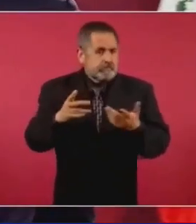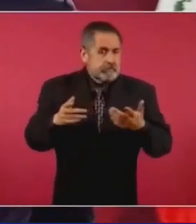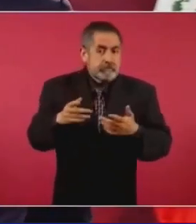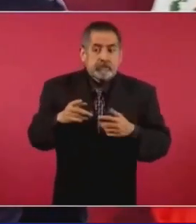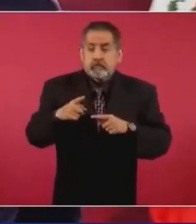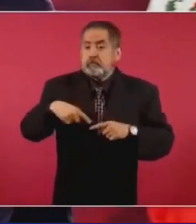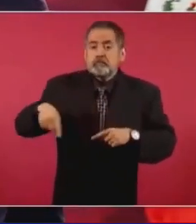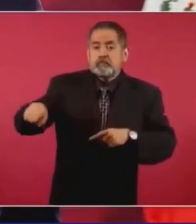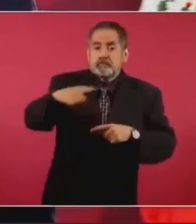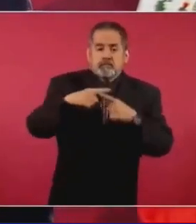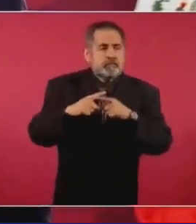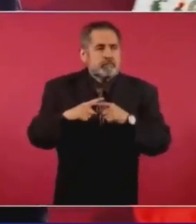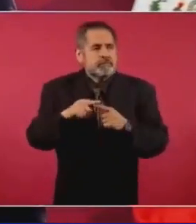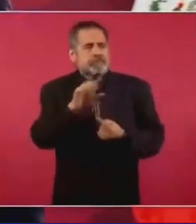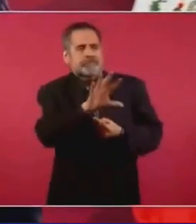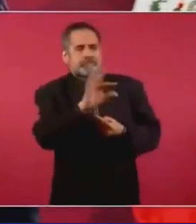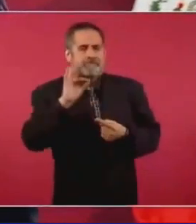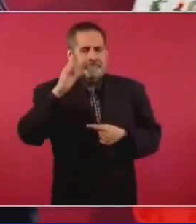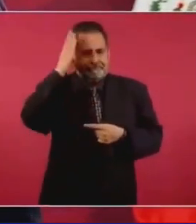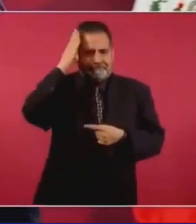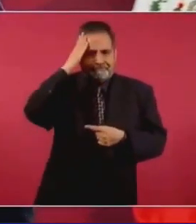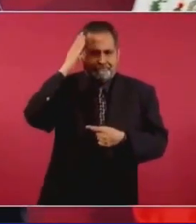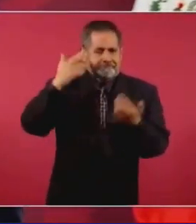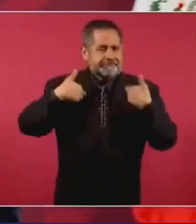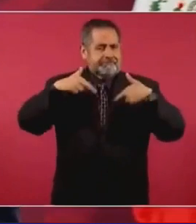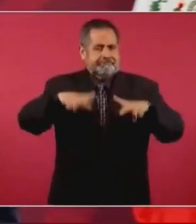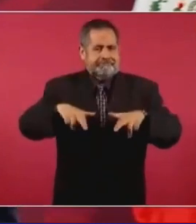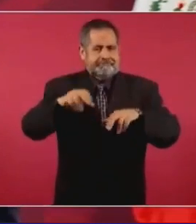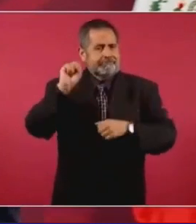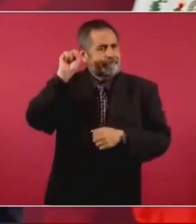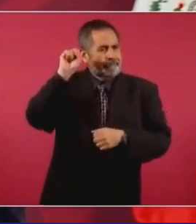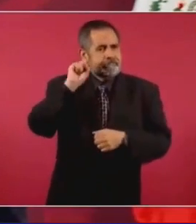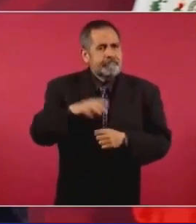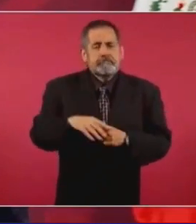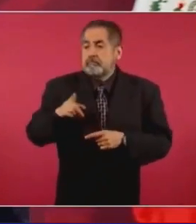desean como representantes sindicales.